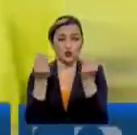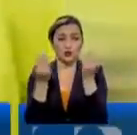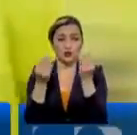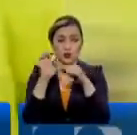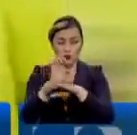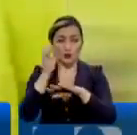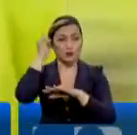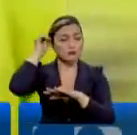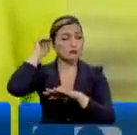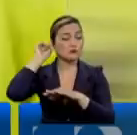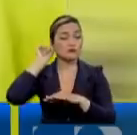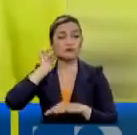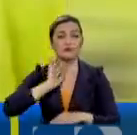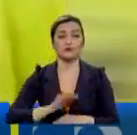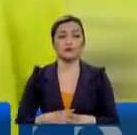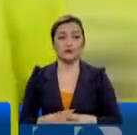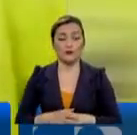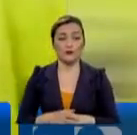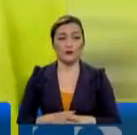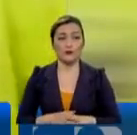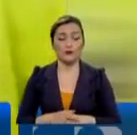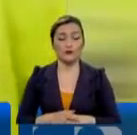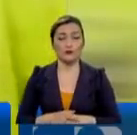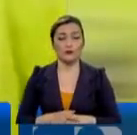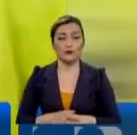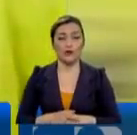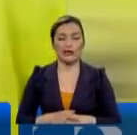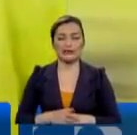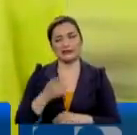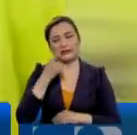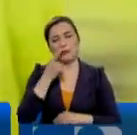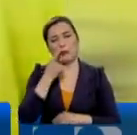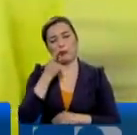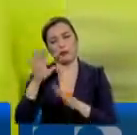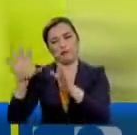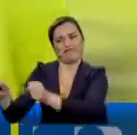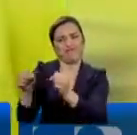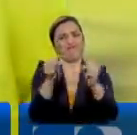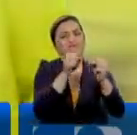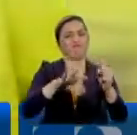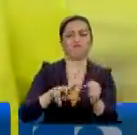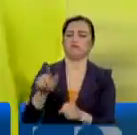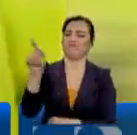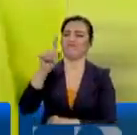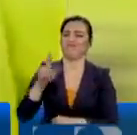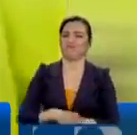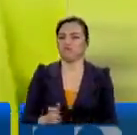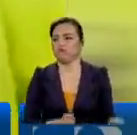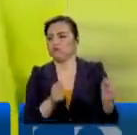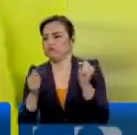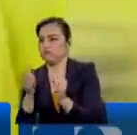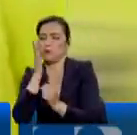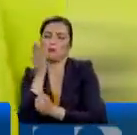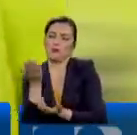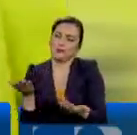regimos y donde consta, esto es una retención indebida, que es Un ejemplo es cuando el padre no quiere devolver a la niña,